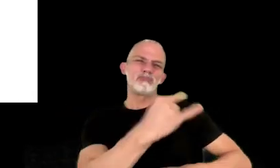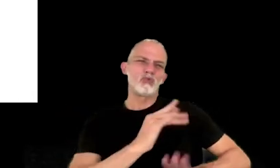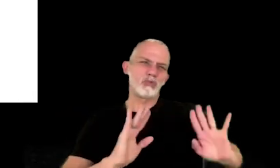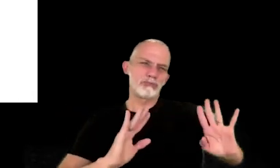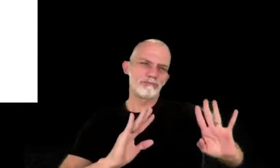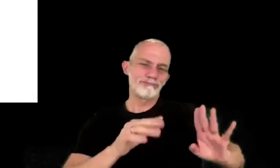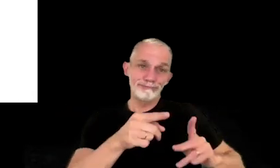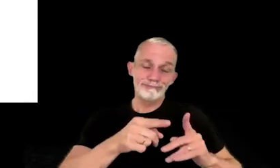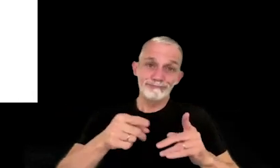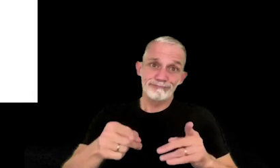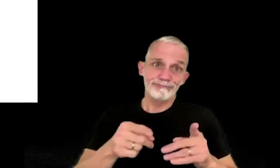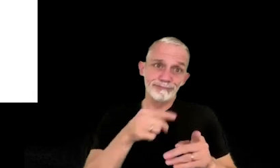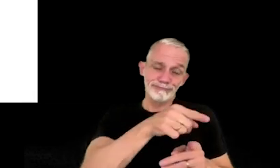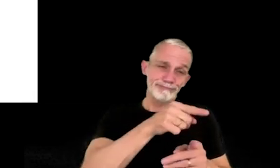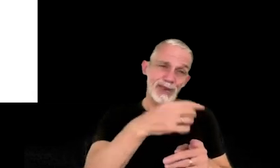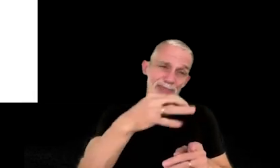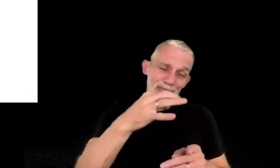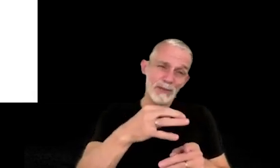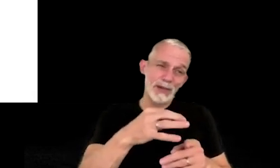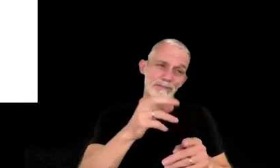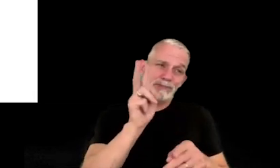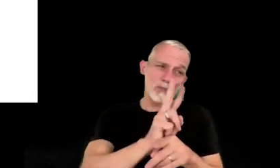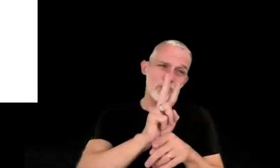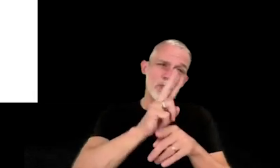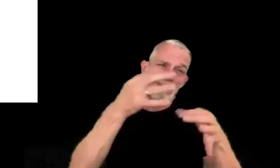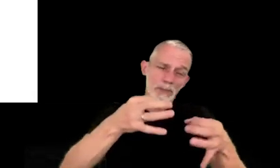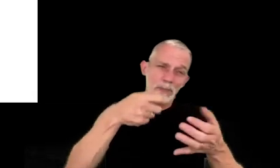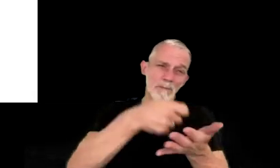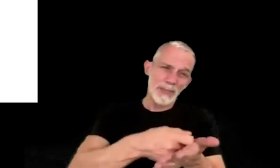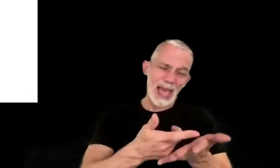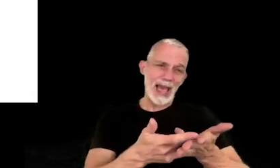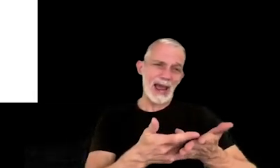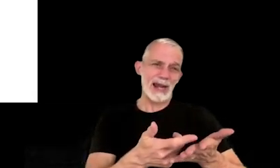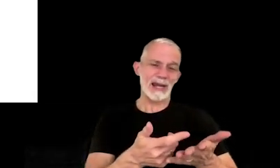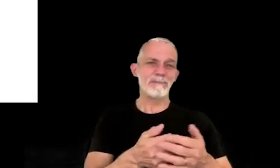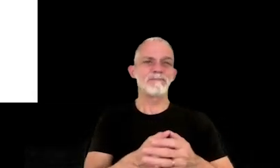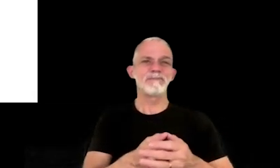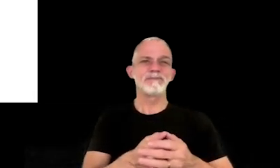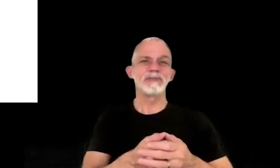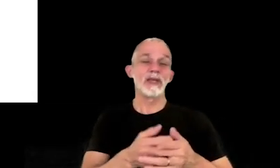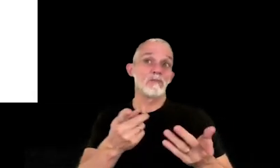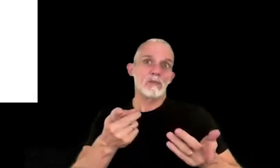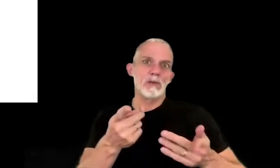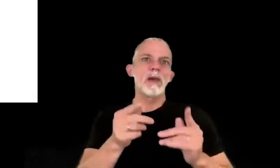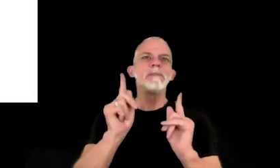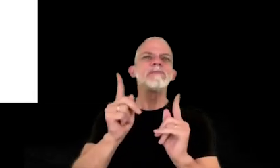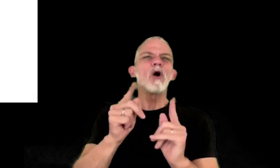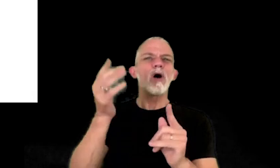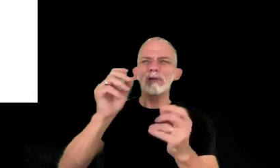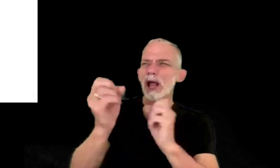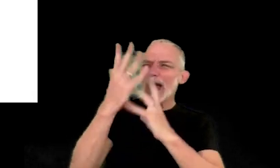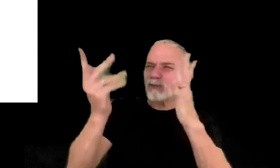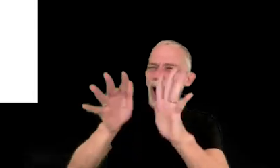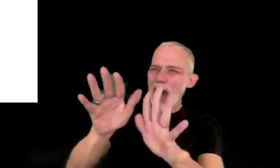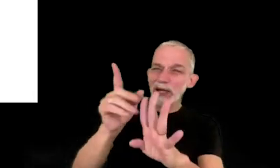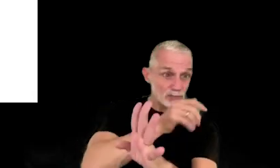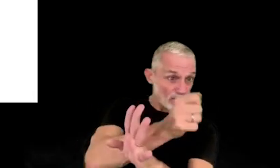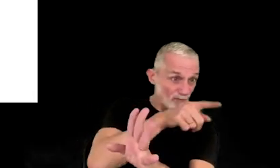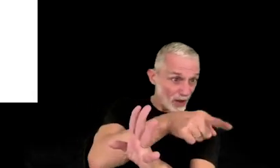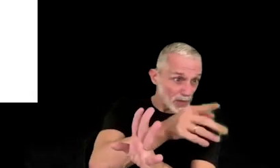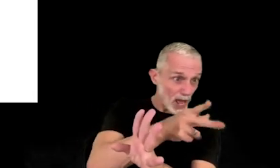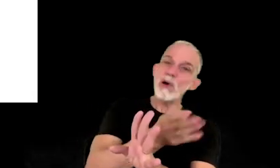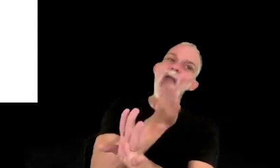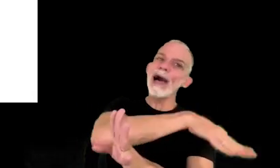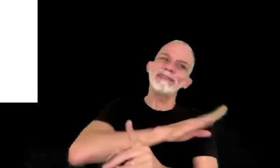ese bien o esa naturaleza en el sentido que estaba con anterioridad de producirles impacto